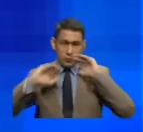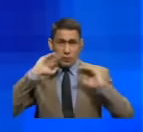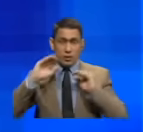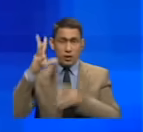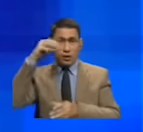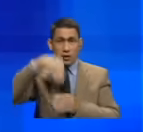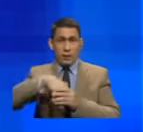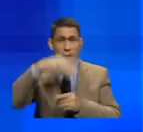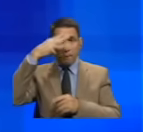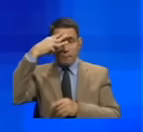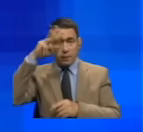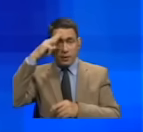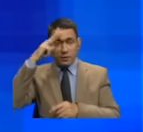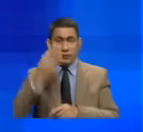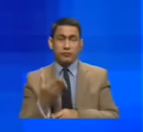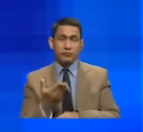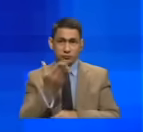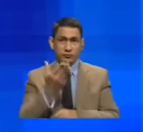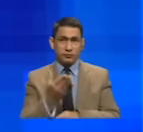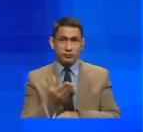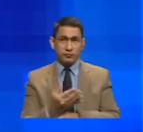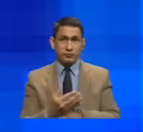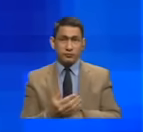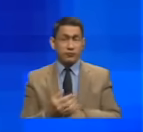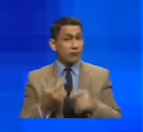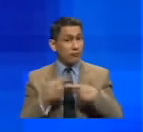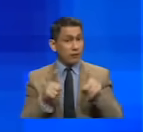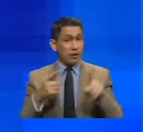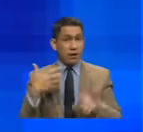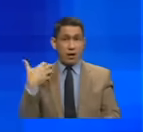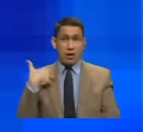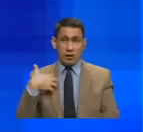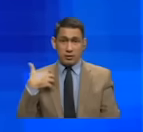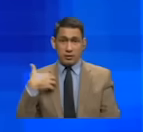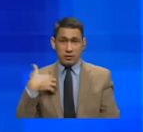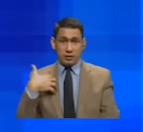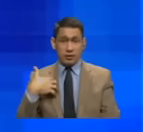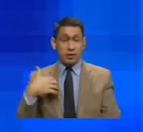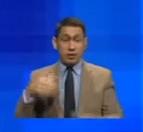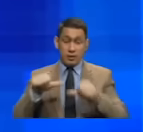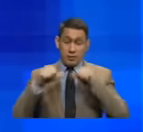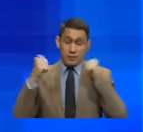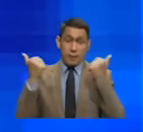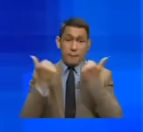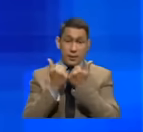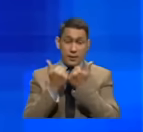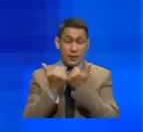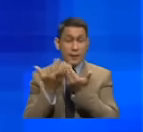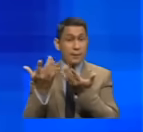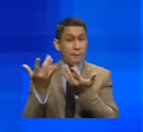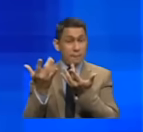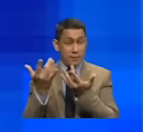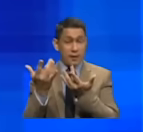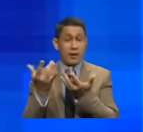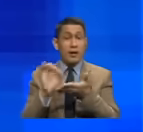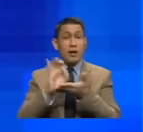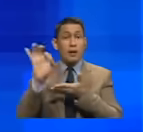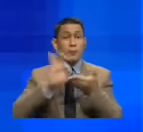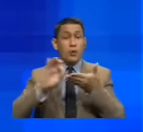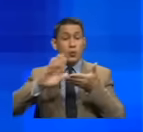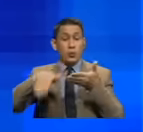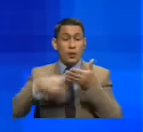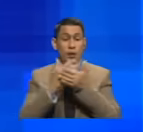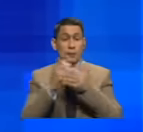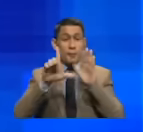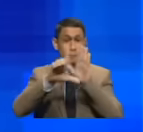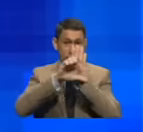estado mexicano de Sinaloa. Mientras que en Argentina, el Congreso debate la ley Omnibus, impulsada por el gobierno